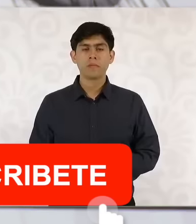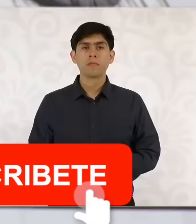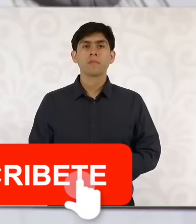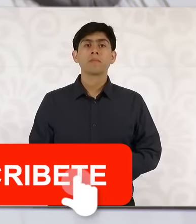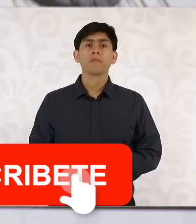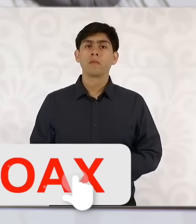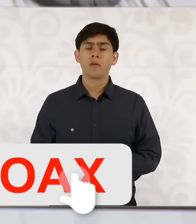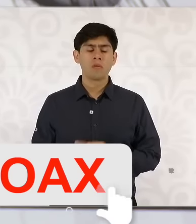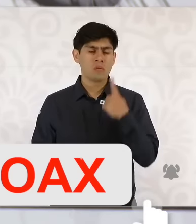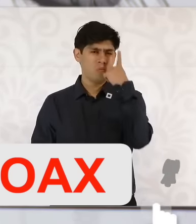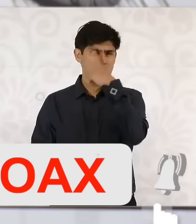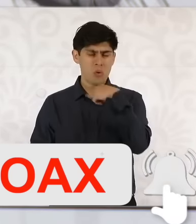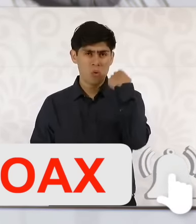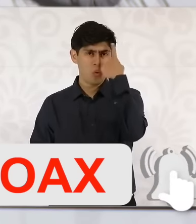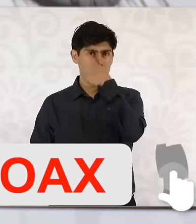Horas